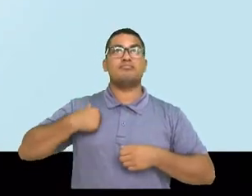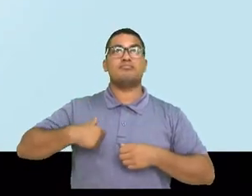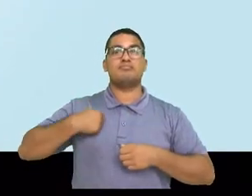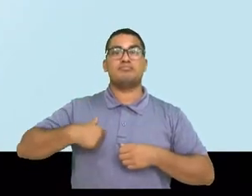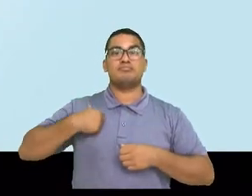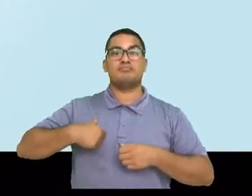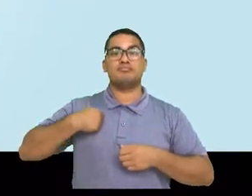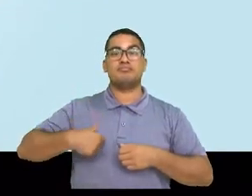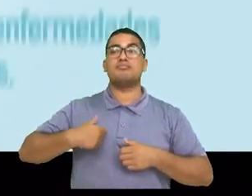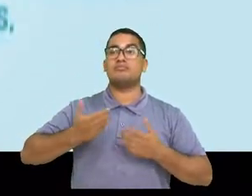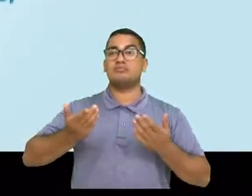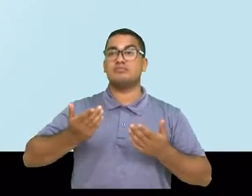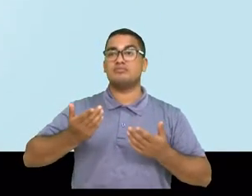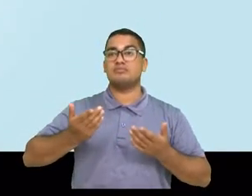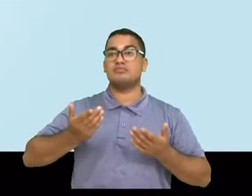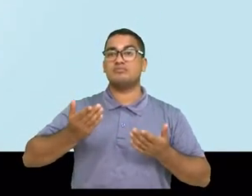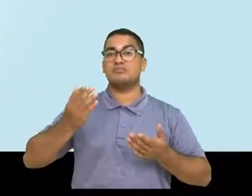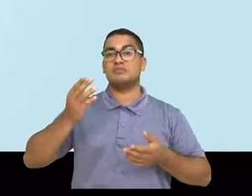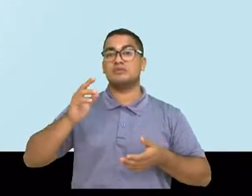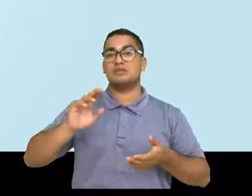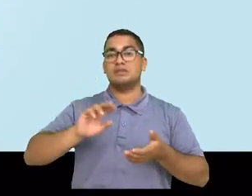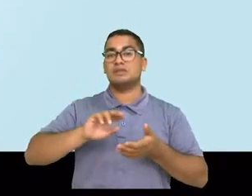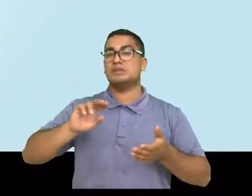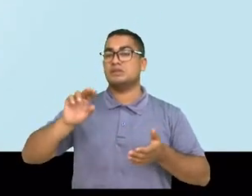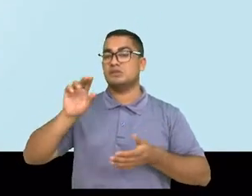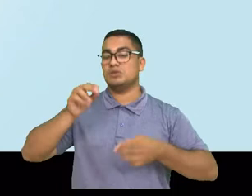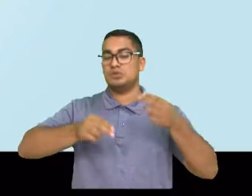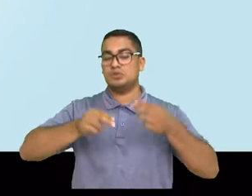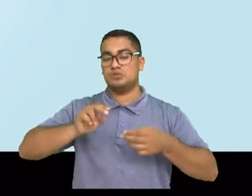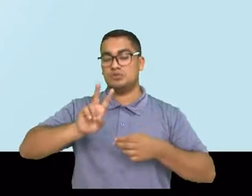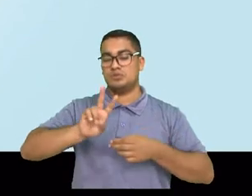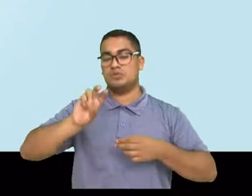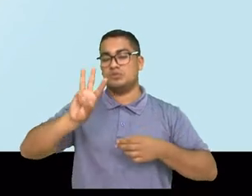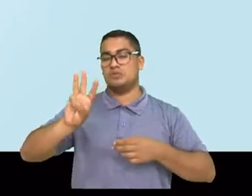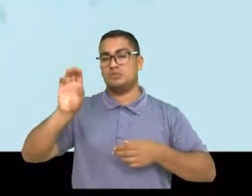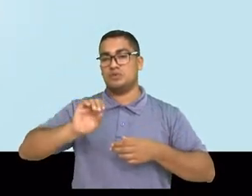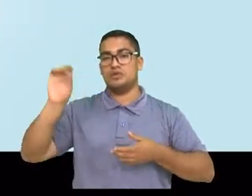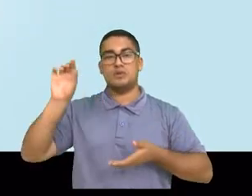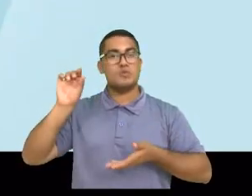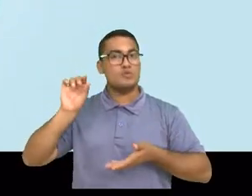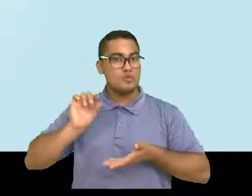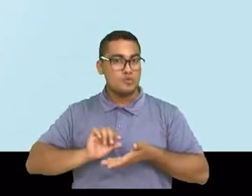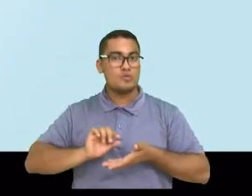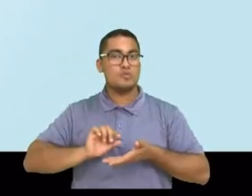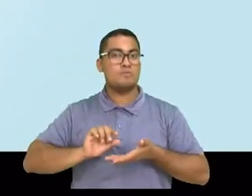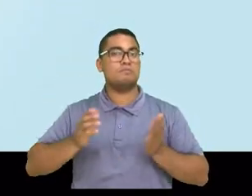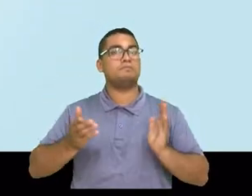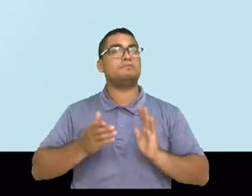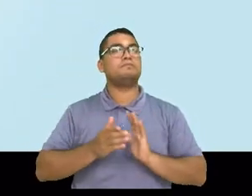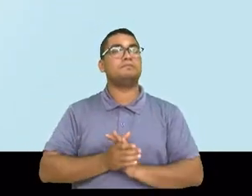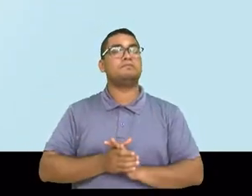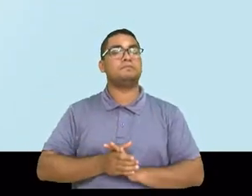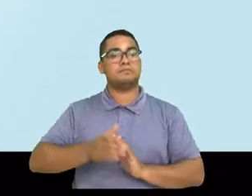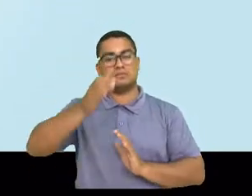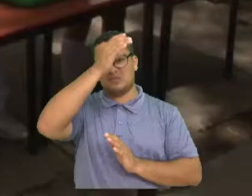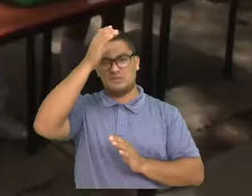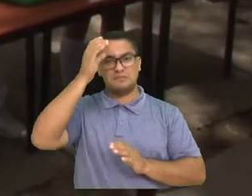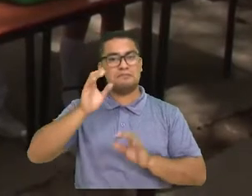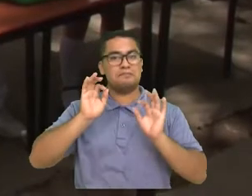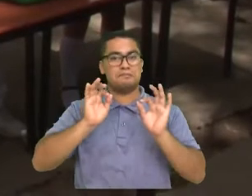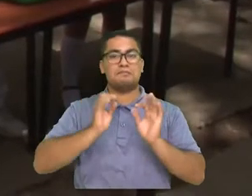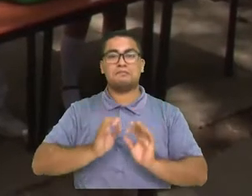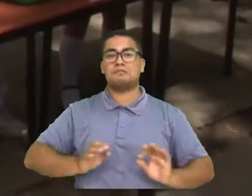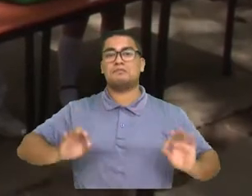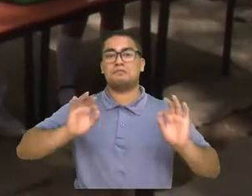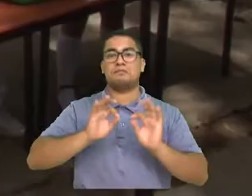manos, pues también tenemos una disminución importante de un 23%. Entonces, yo creo que es un indicador importante.